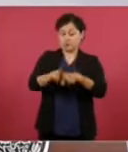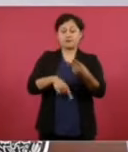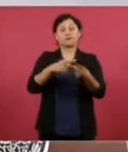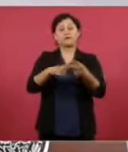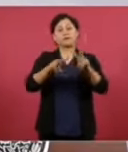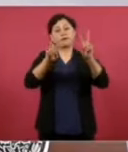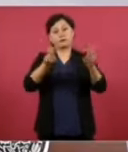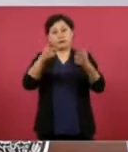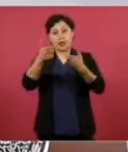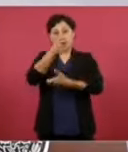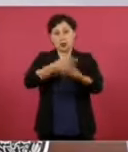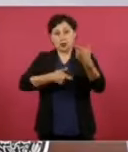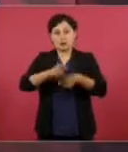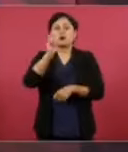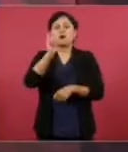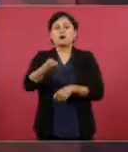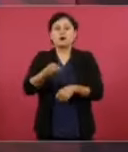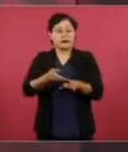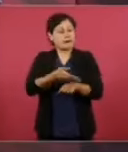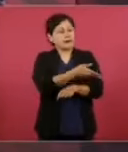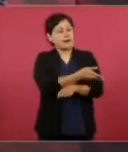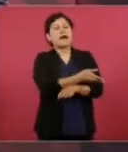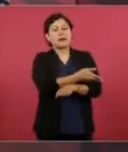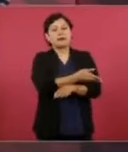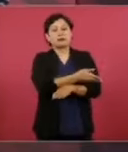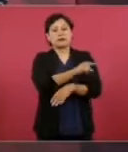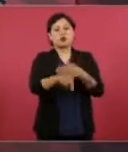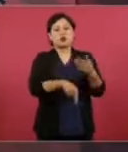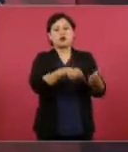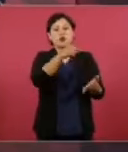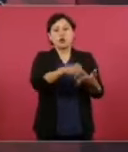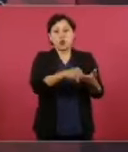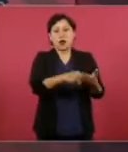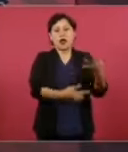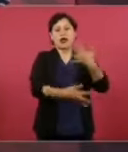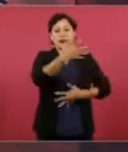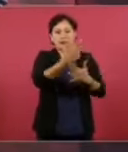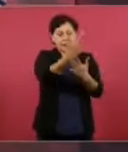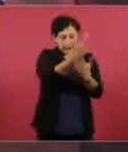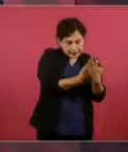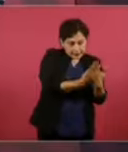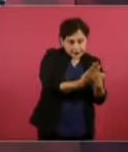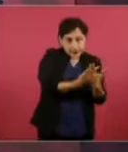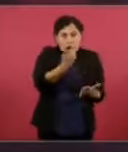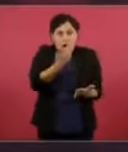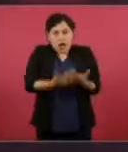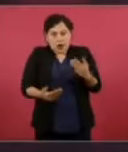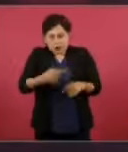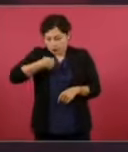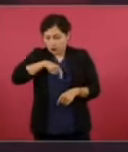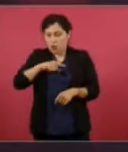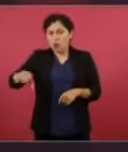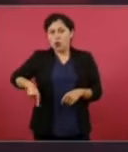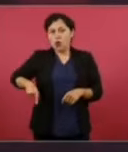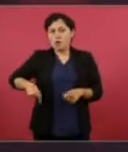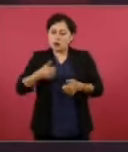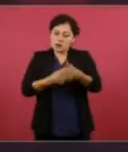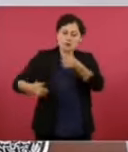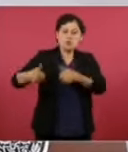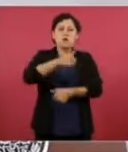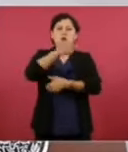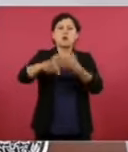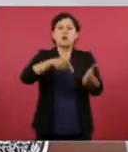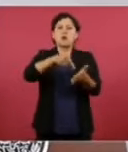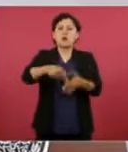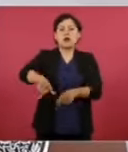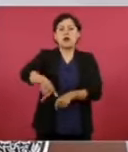del lugar 15 en este gobierno al lugar 12. Es la economía 12 del